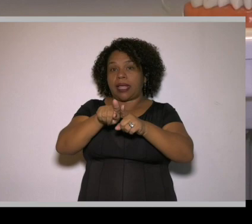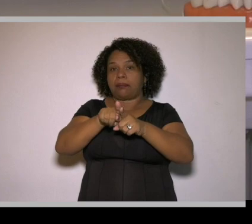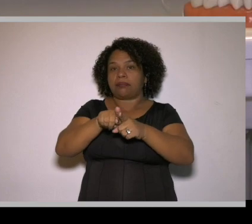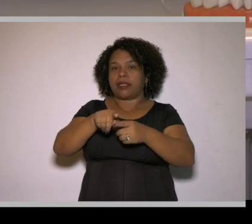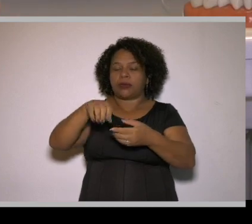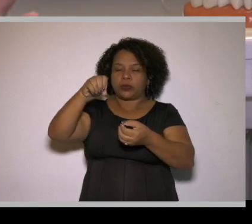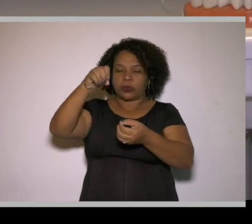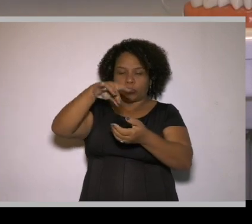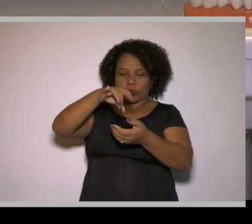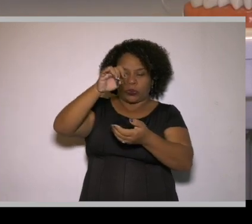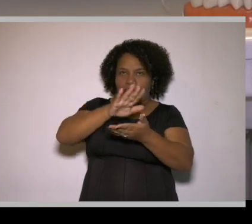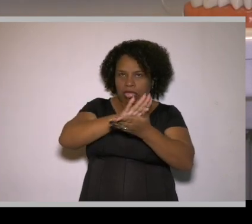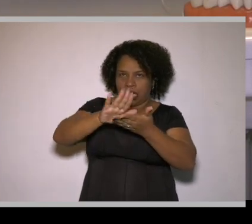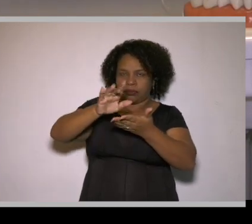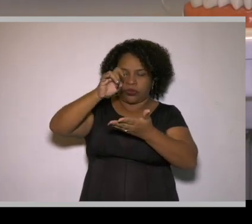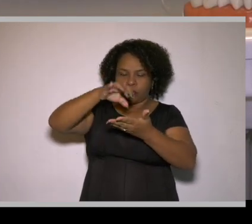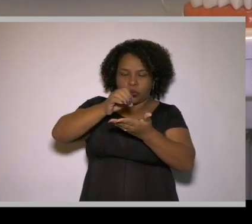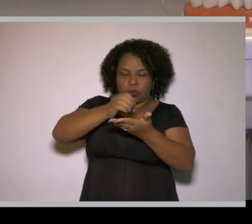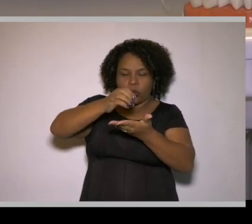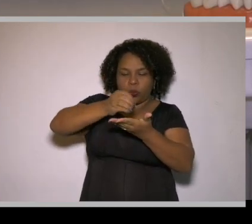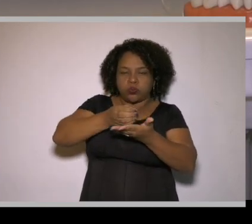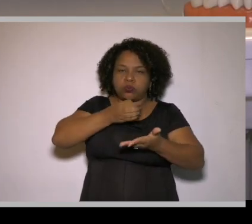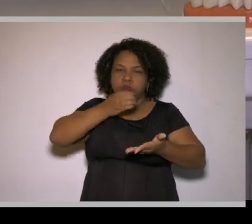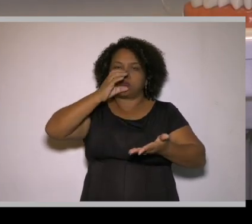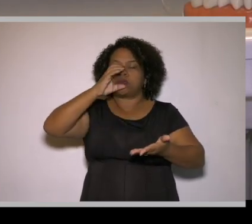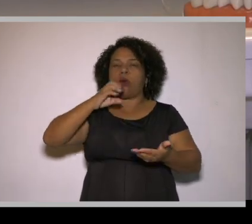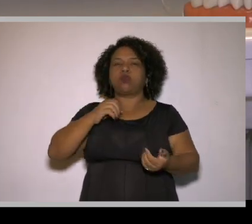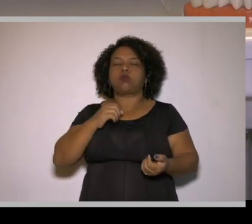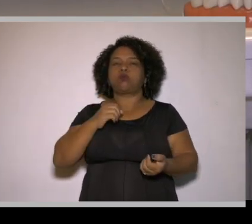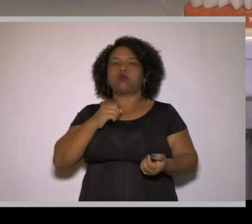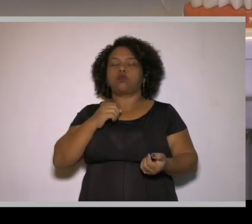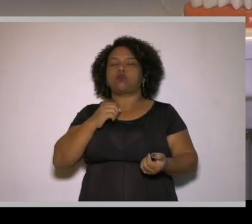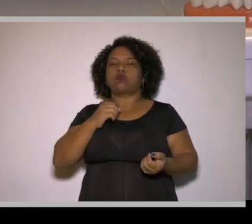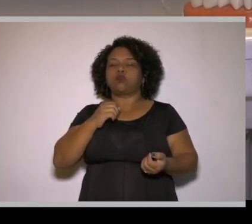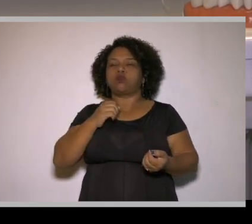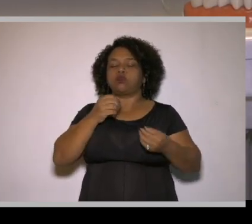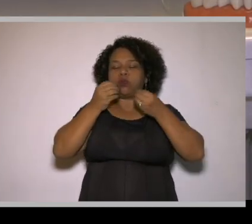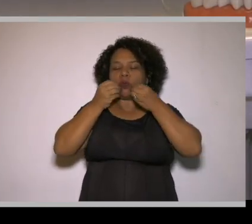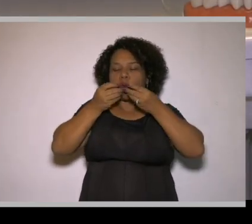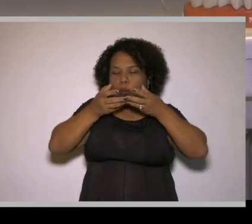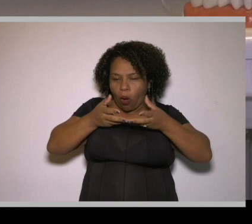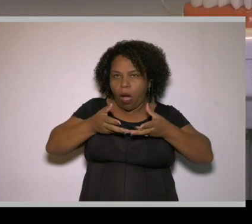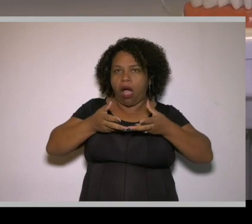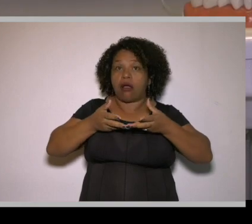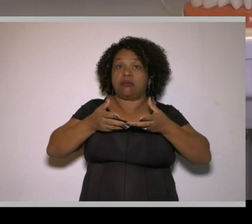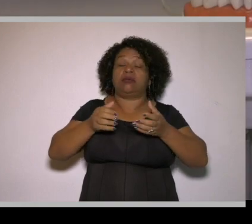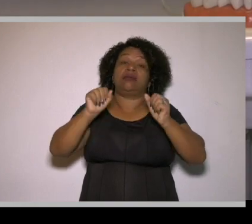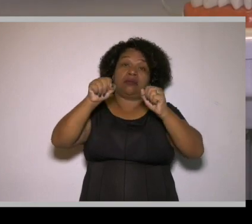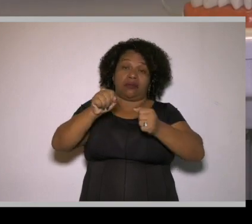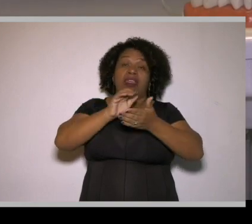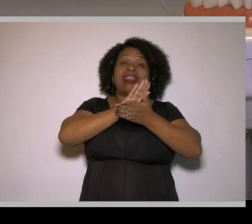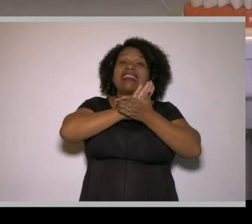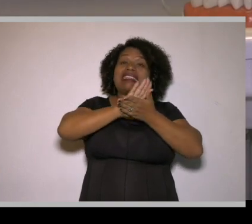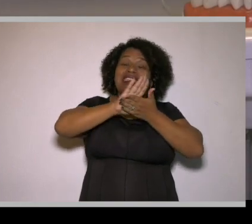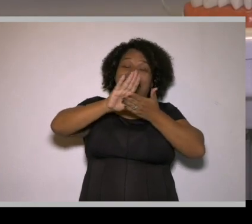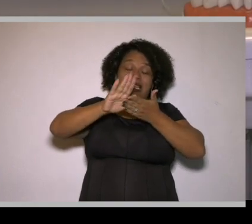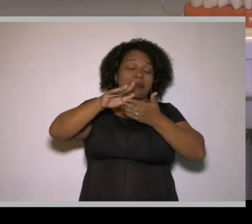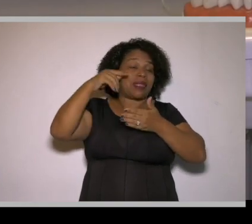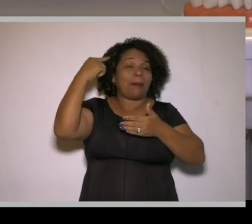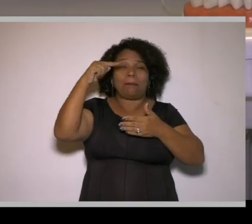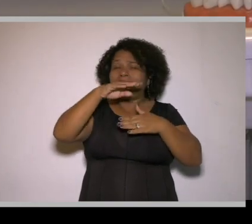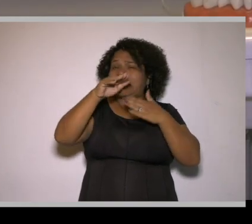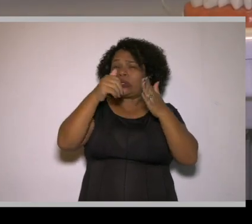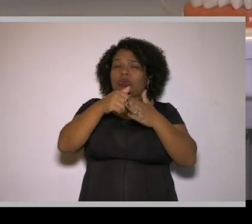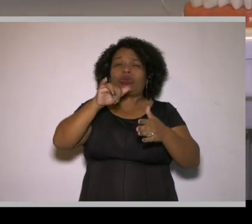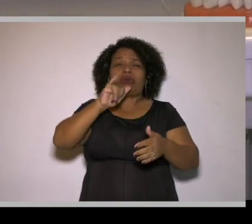introducen dentro de la boca y empiezan a hacer buchecitos y luego de un Ok. minuto lo botan. Porque permite que pueda abrir la boca. Sí, Ok. no puede abrir